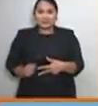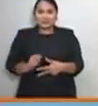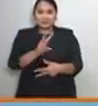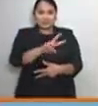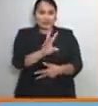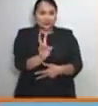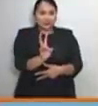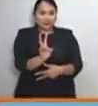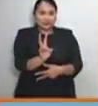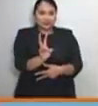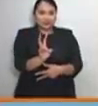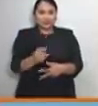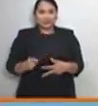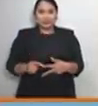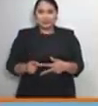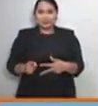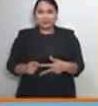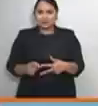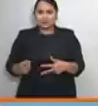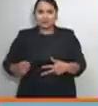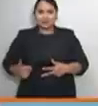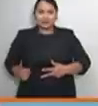27. Segundo número ganador.